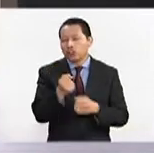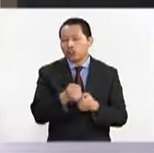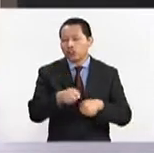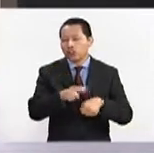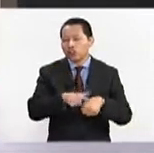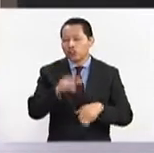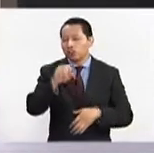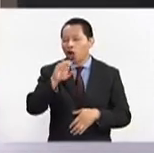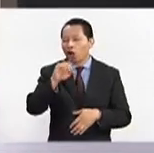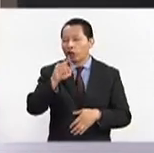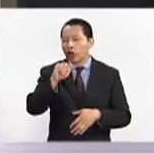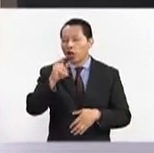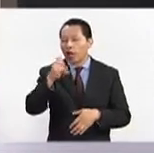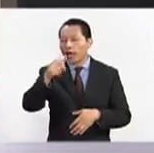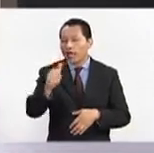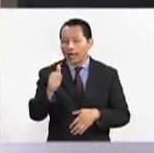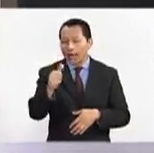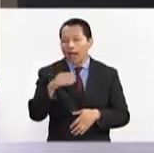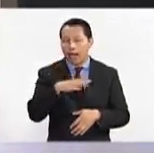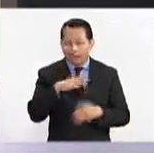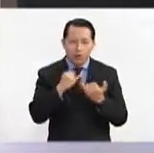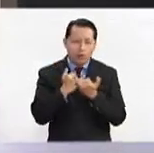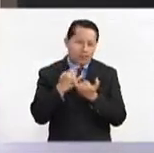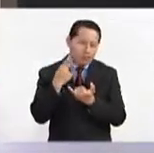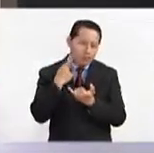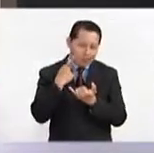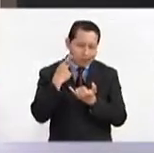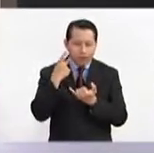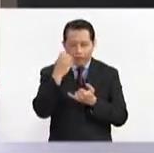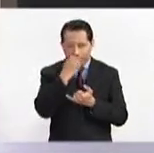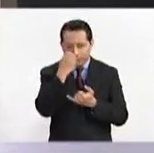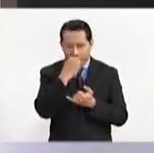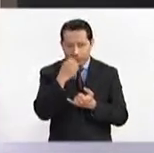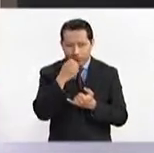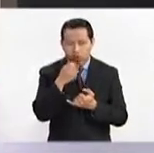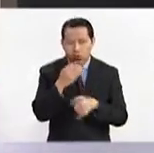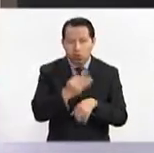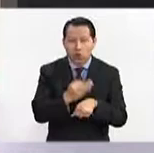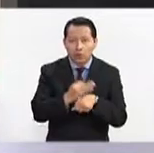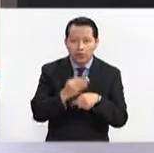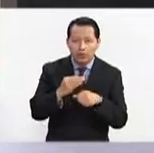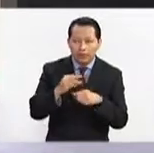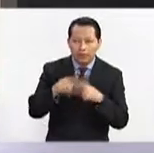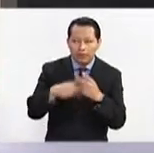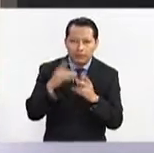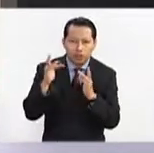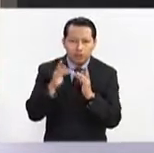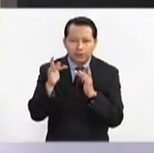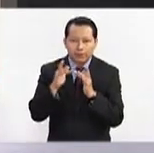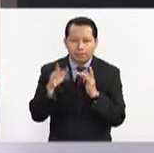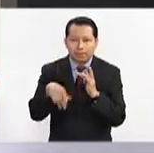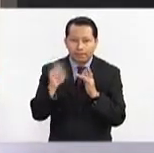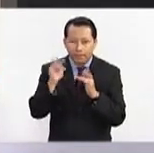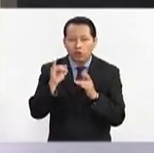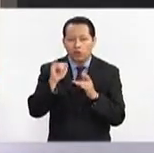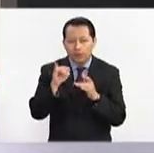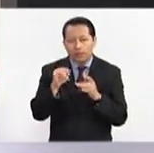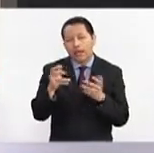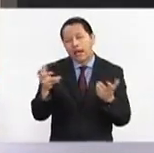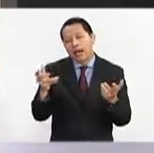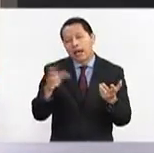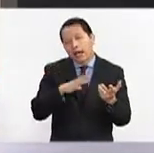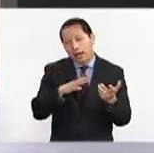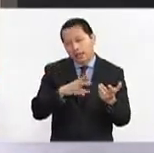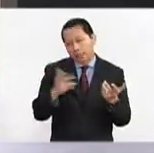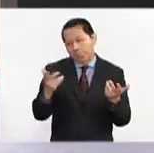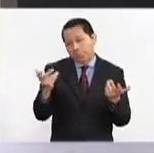político. Muchas gracias. Vamos a contactarlo, pero sí vienen dos preguntas que nos hacemos, o varias